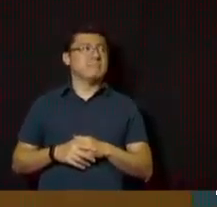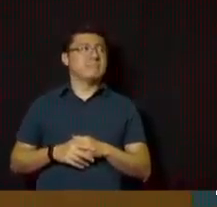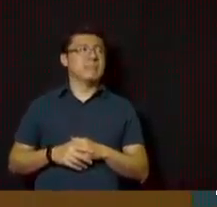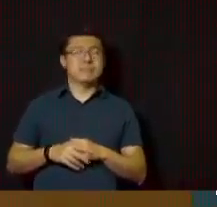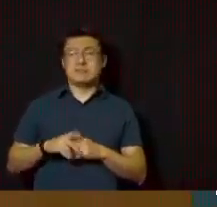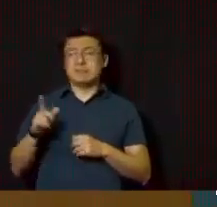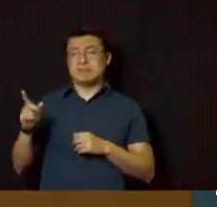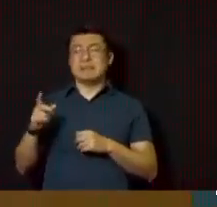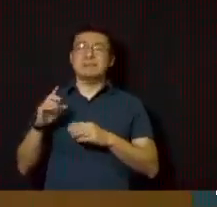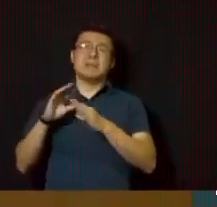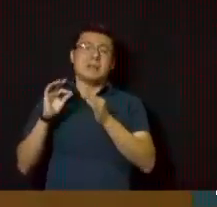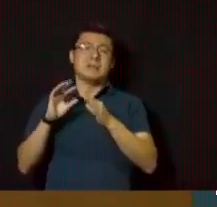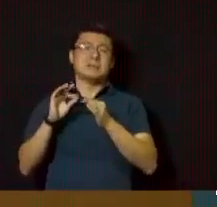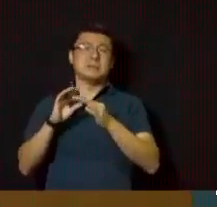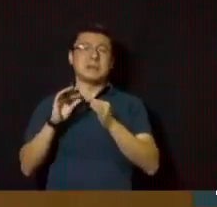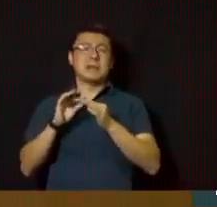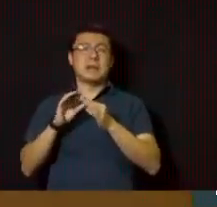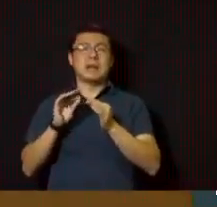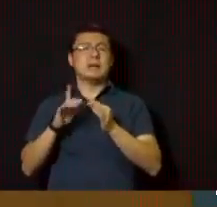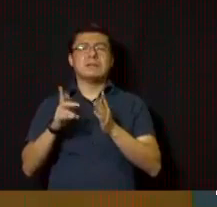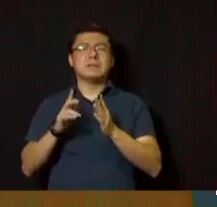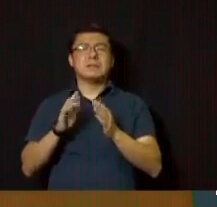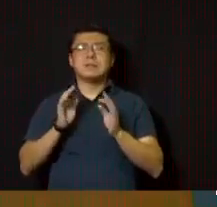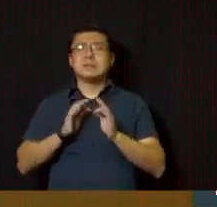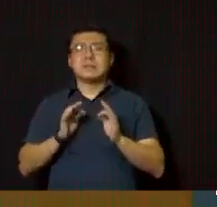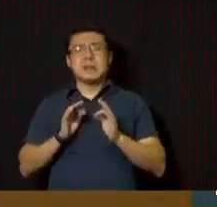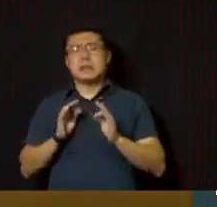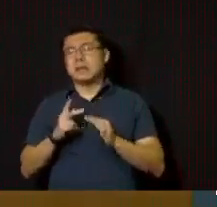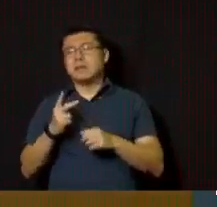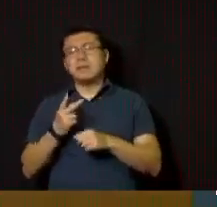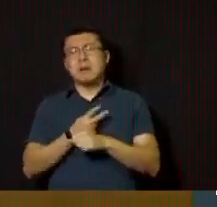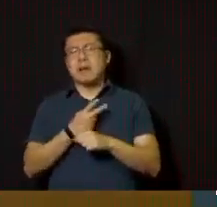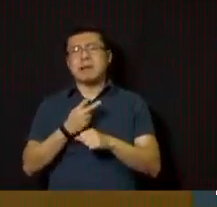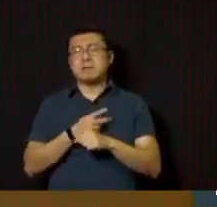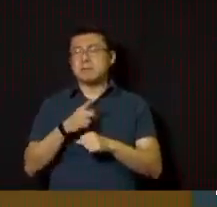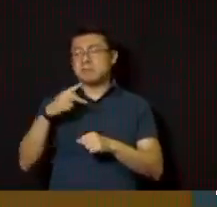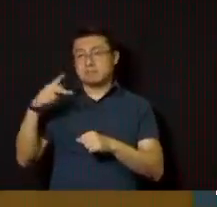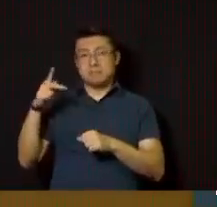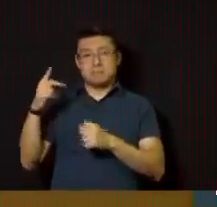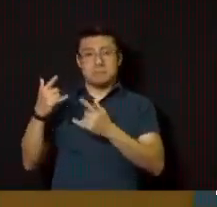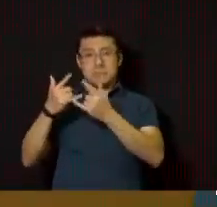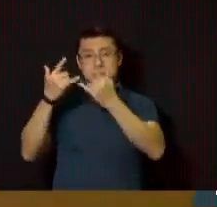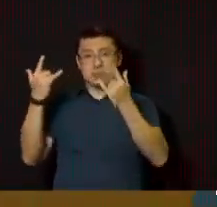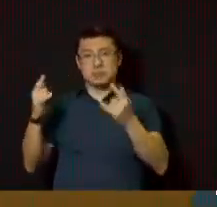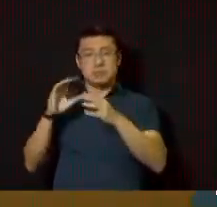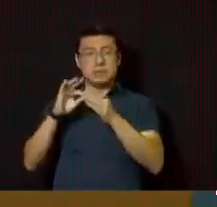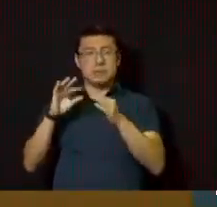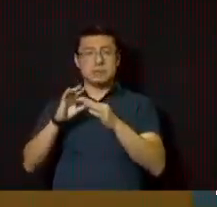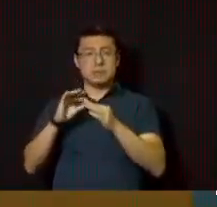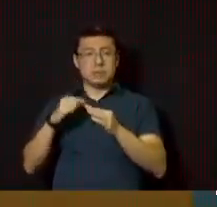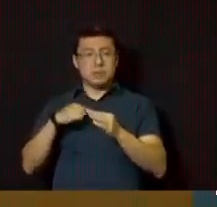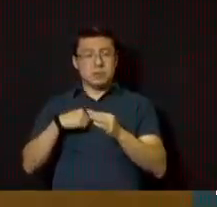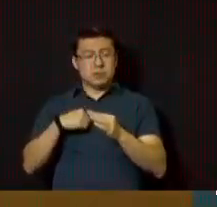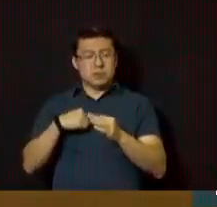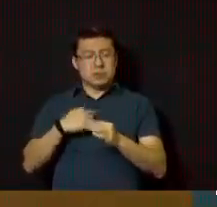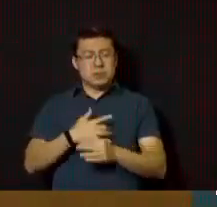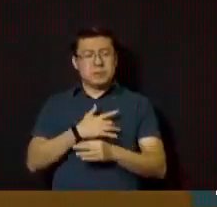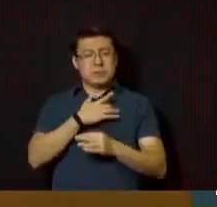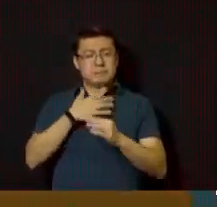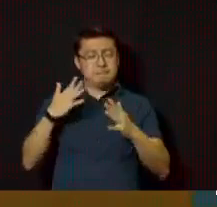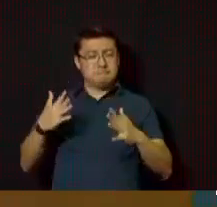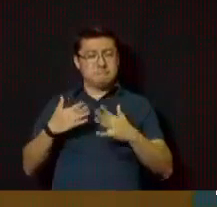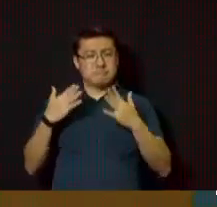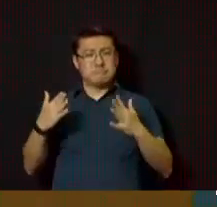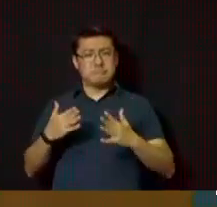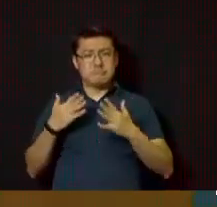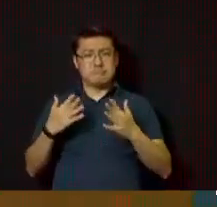momento, un proceso, y que llega, y bueno, y me contó su testimonio también, y la verdad que me fortaleció, y en esa semana yo tenía